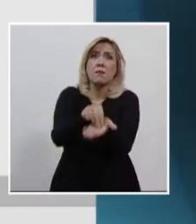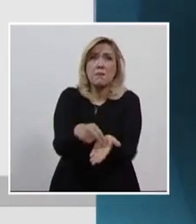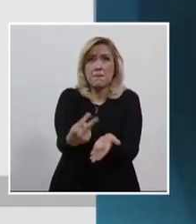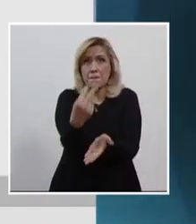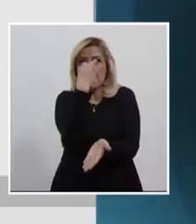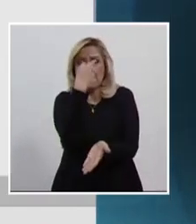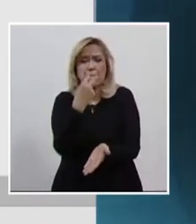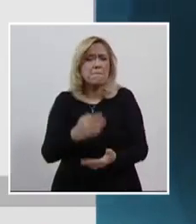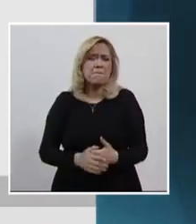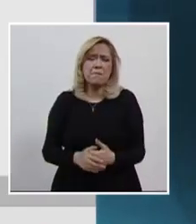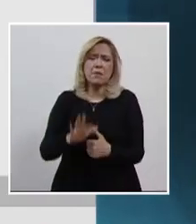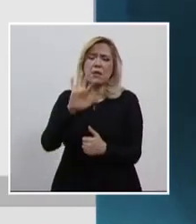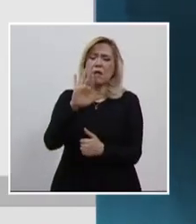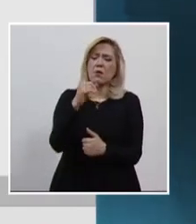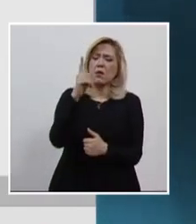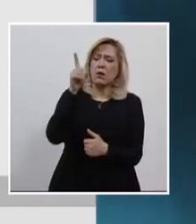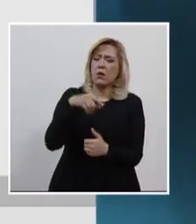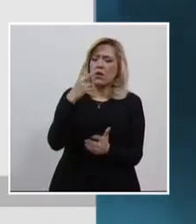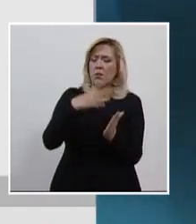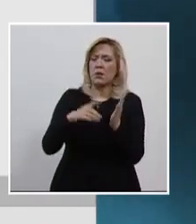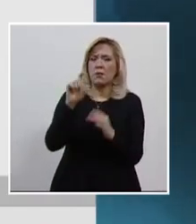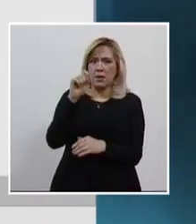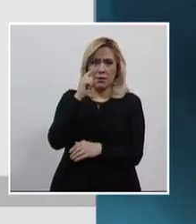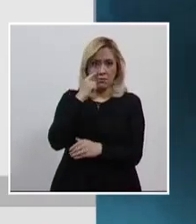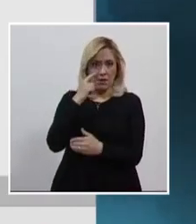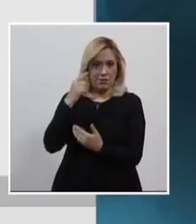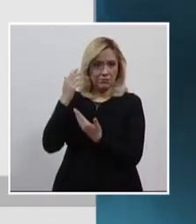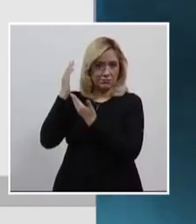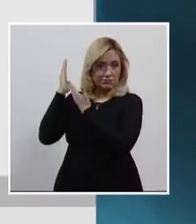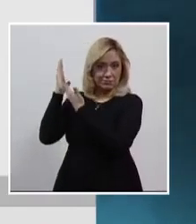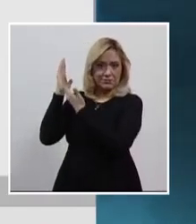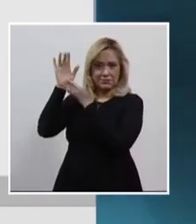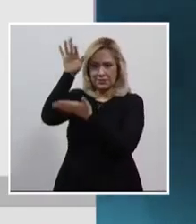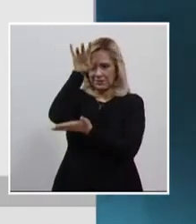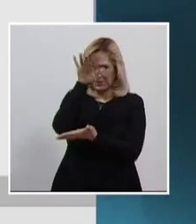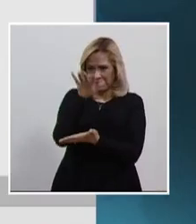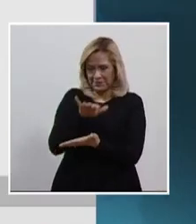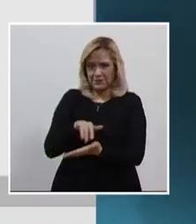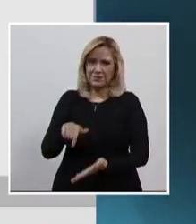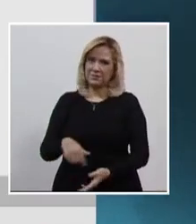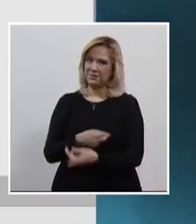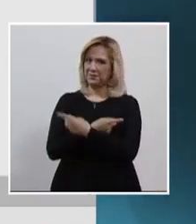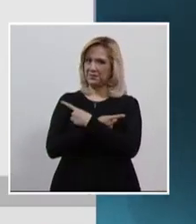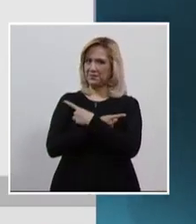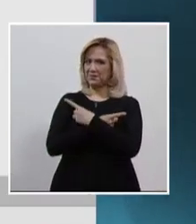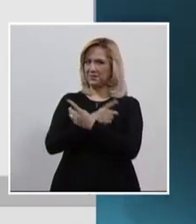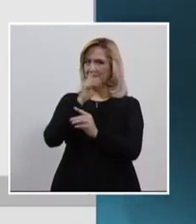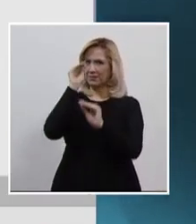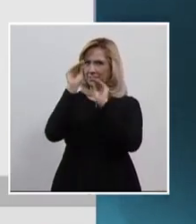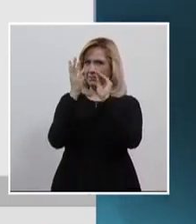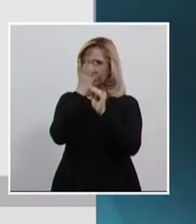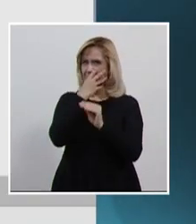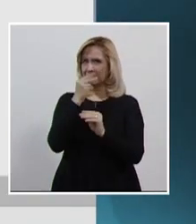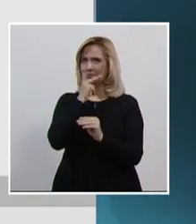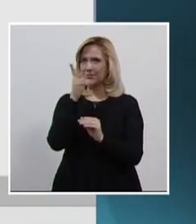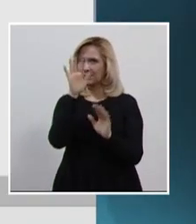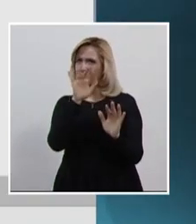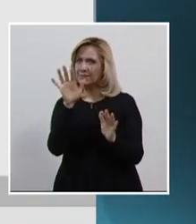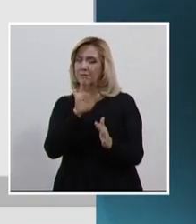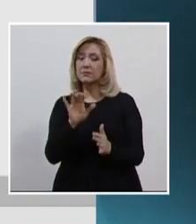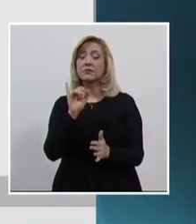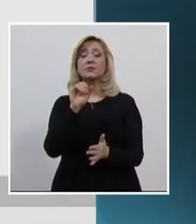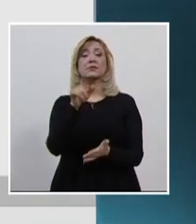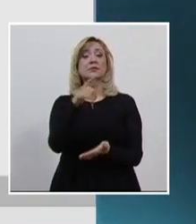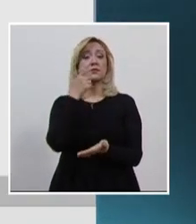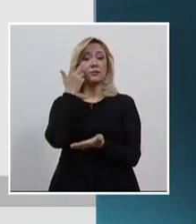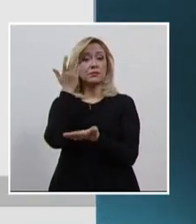51-2020. Lo dice bonito, es muy educada la Suprema Corte, constituye una imposibilidad material que de solicitarse se